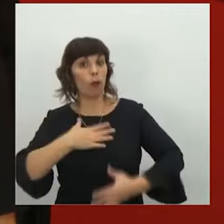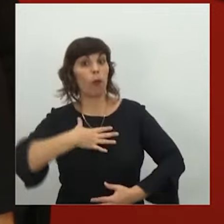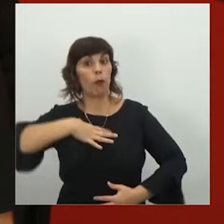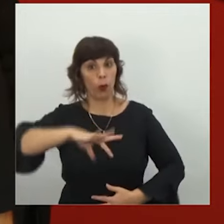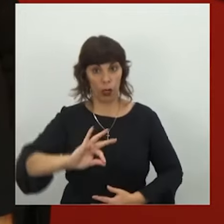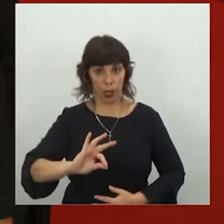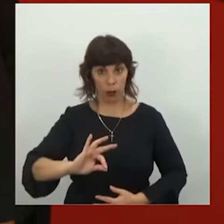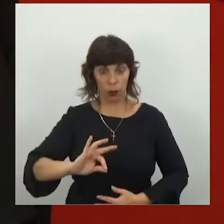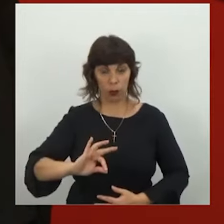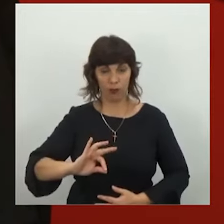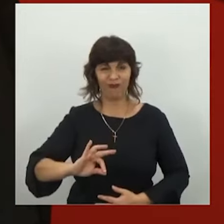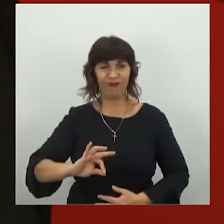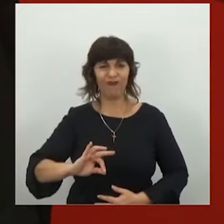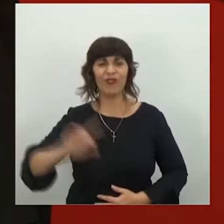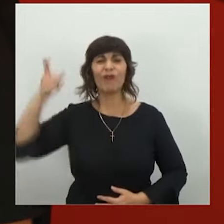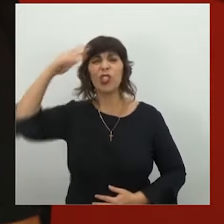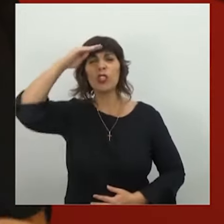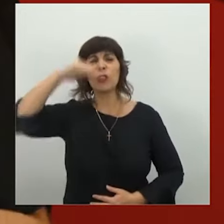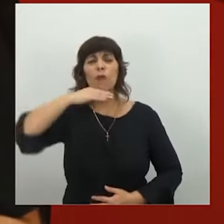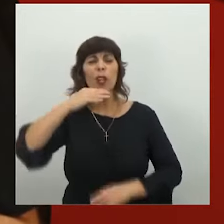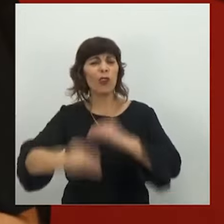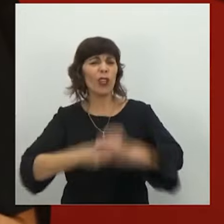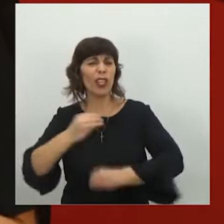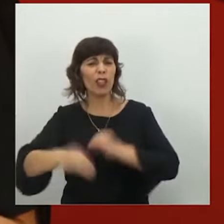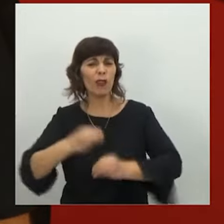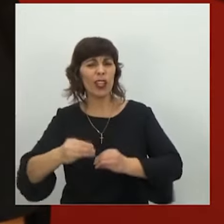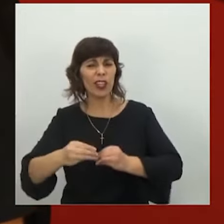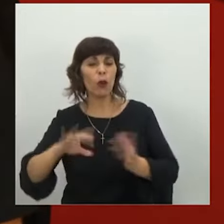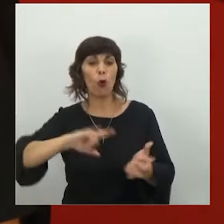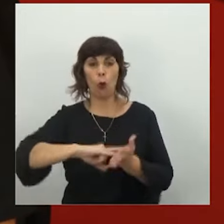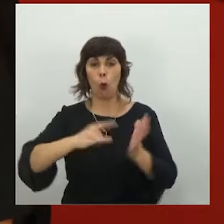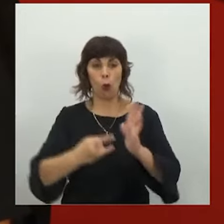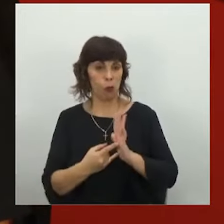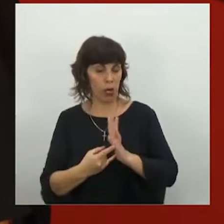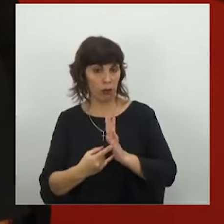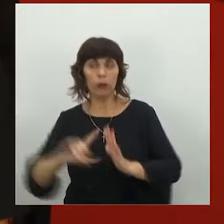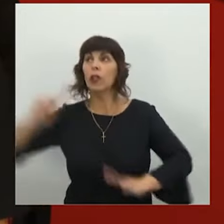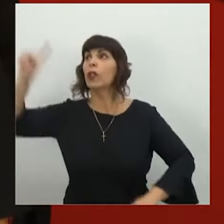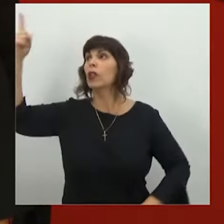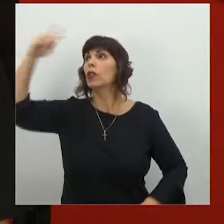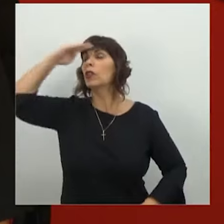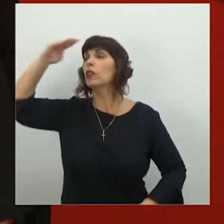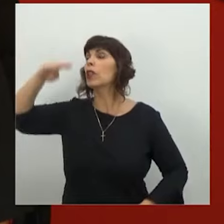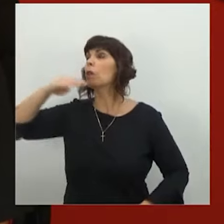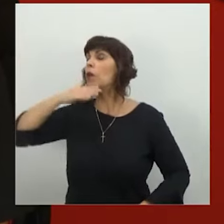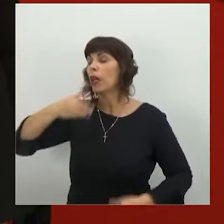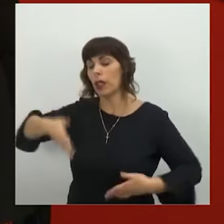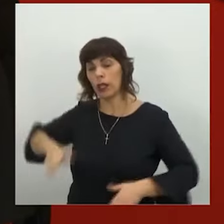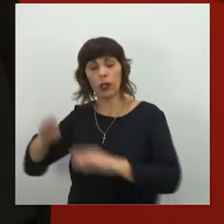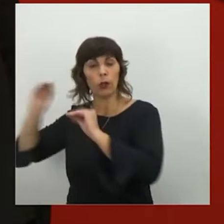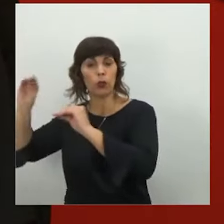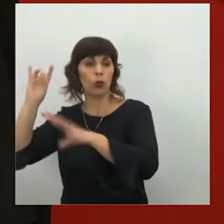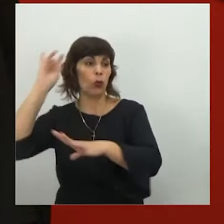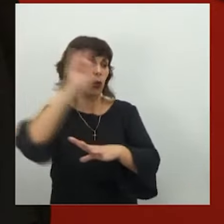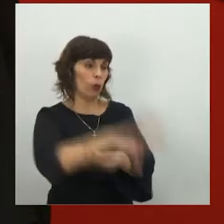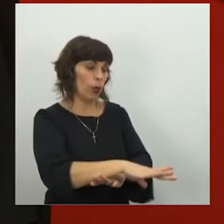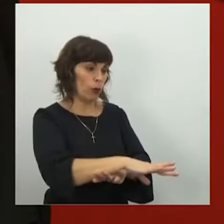Dios el Padre envió a su Hijo Jesucristo, Él cumplió para nosotros toda la ley del Antiguo